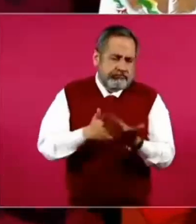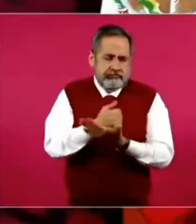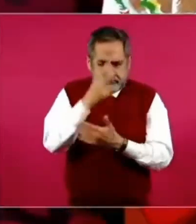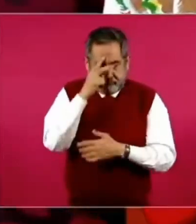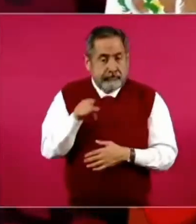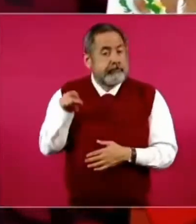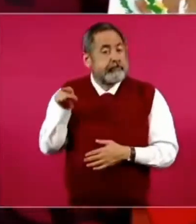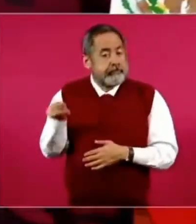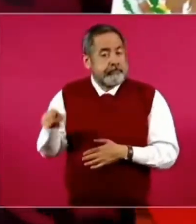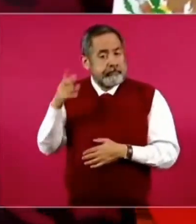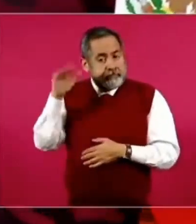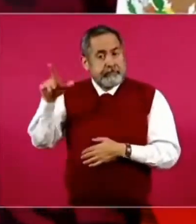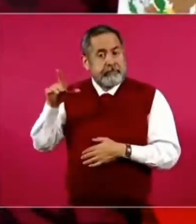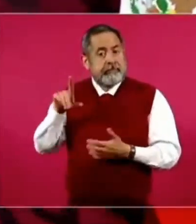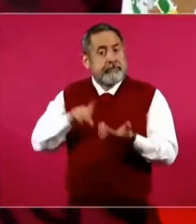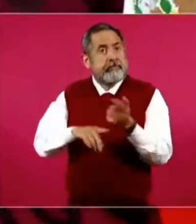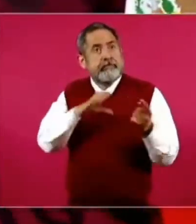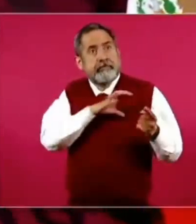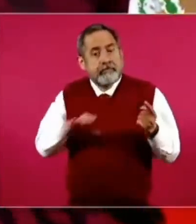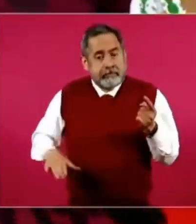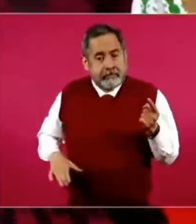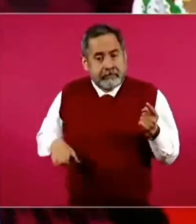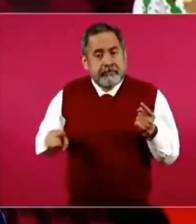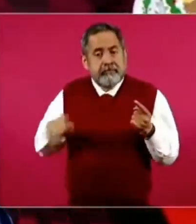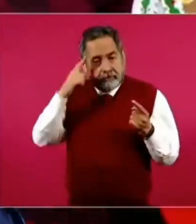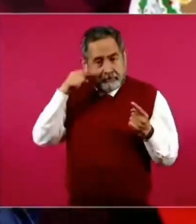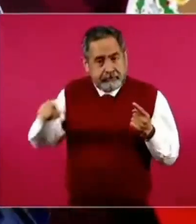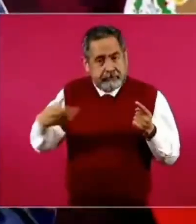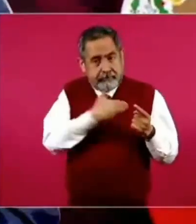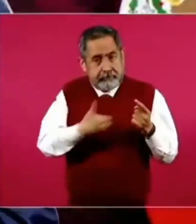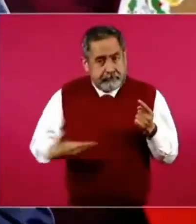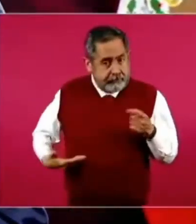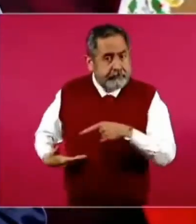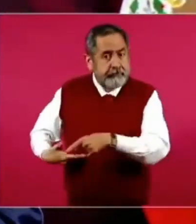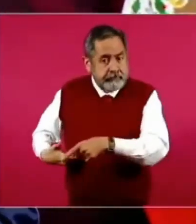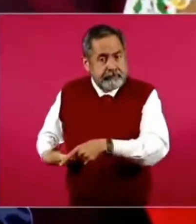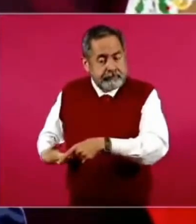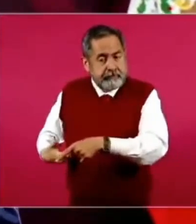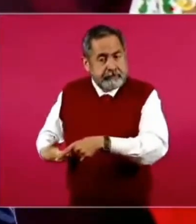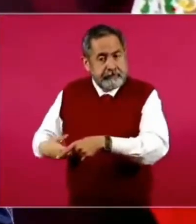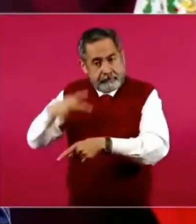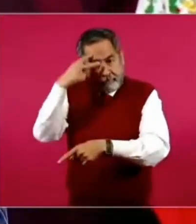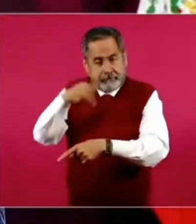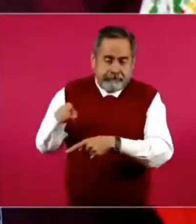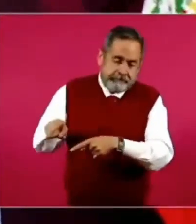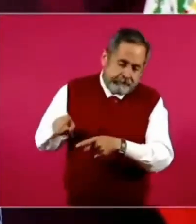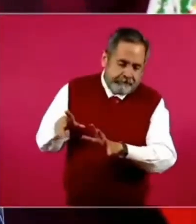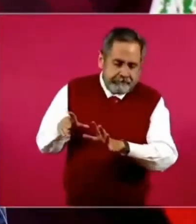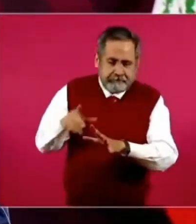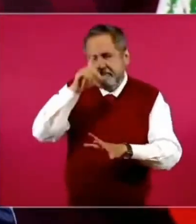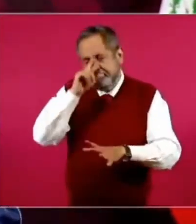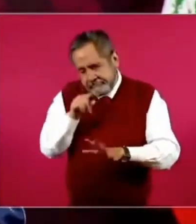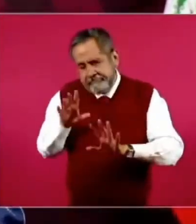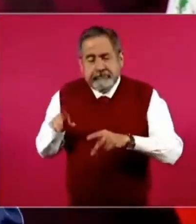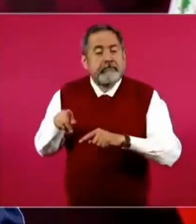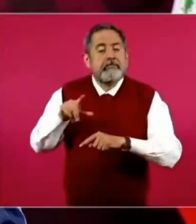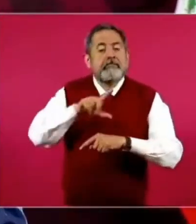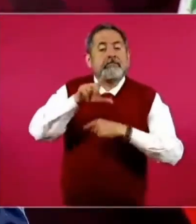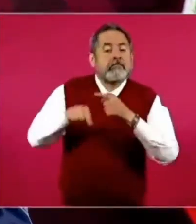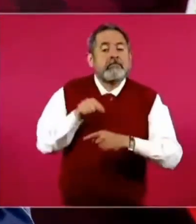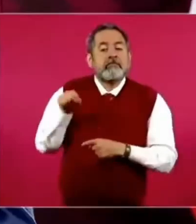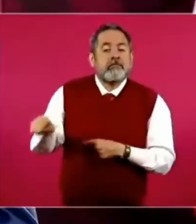fue incluso aspirante a ser candidato a la presidencia de la República y luego fue